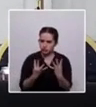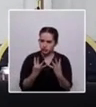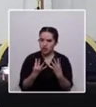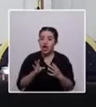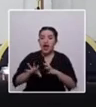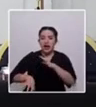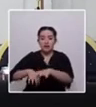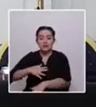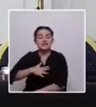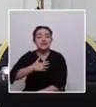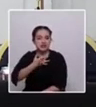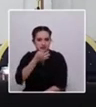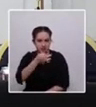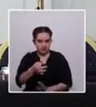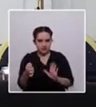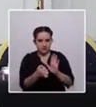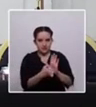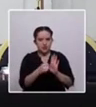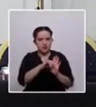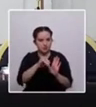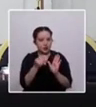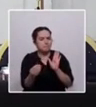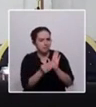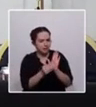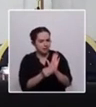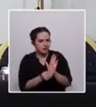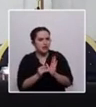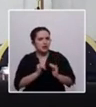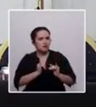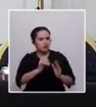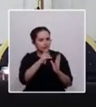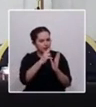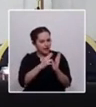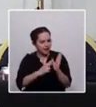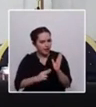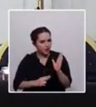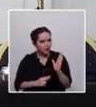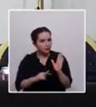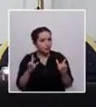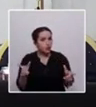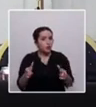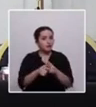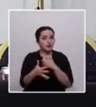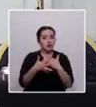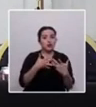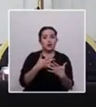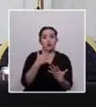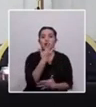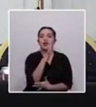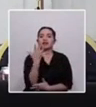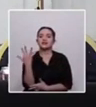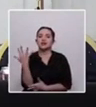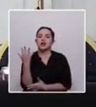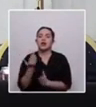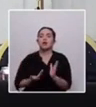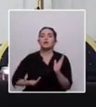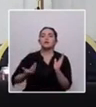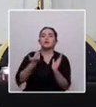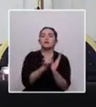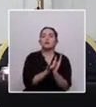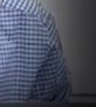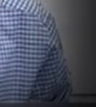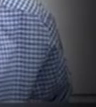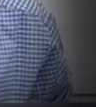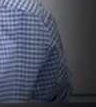acuerdo. Pero dice mucho más y al leer este informe veo que lo que se ha dicho en la Comisión de Medio Ambiente es que esta es una propuesta